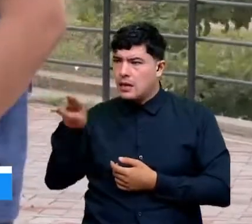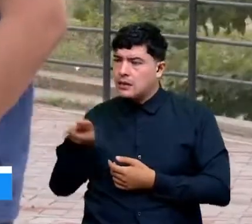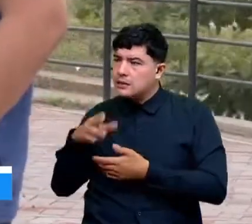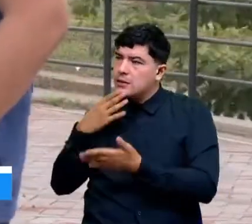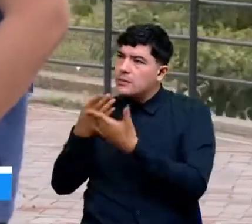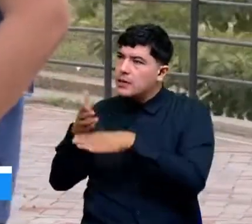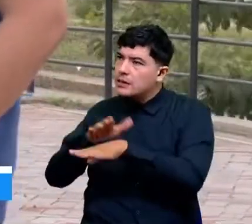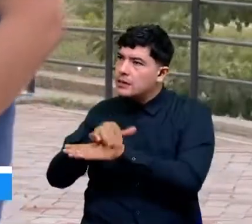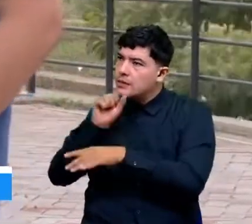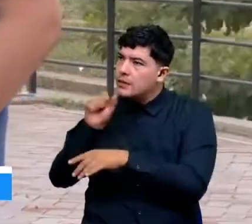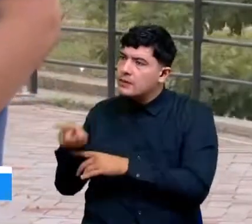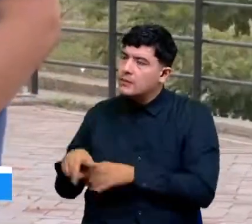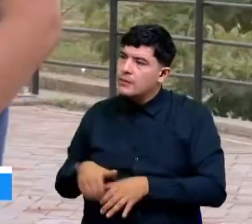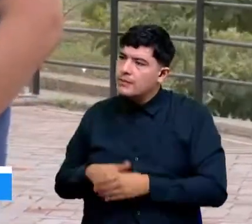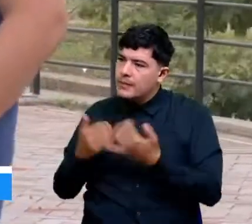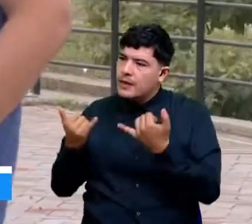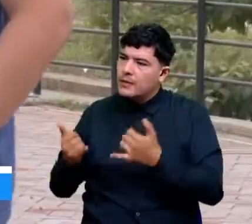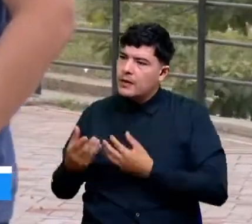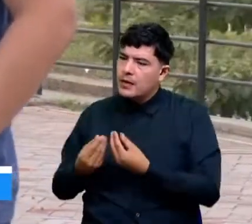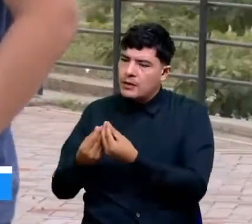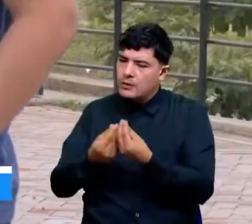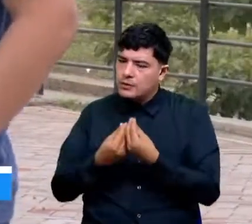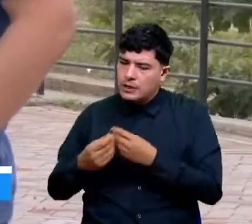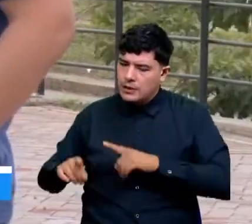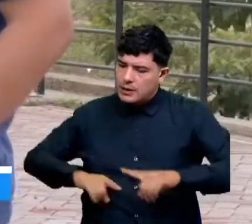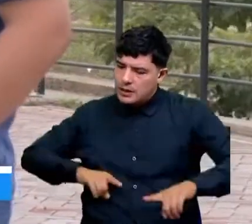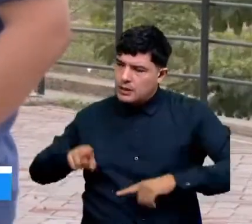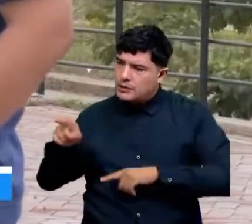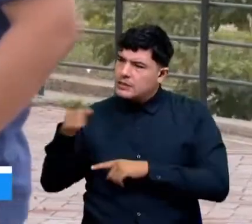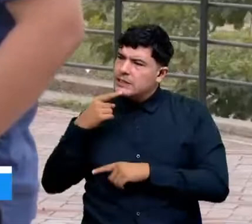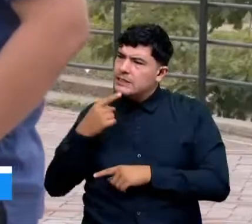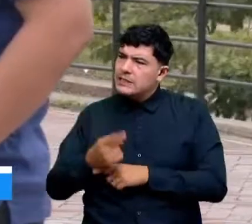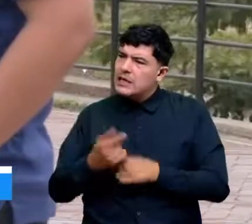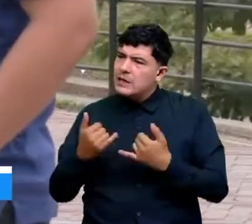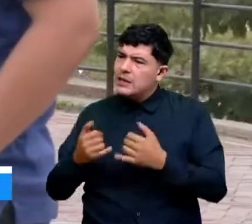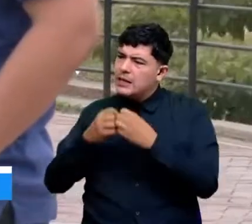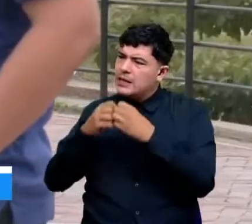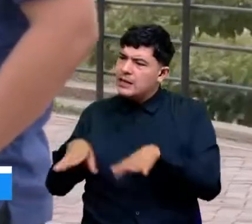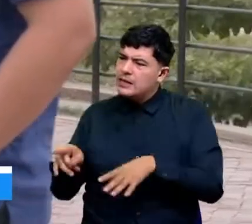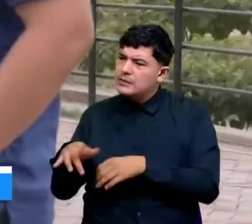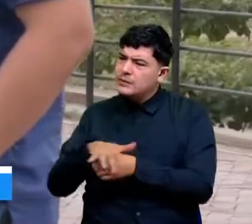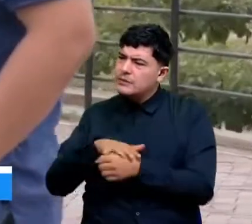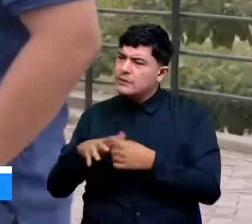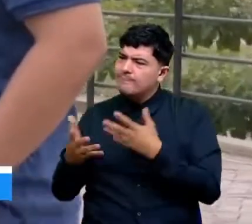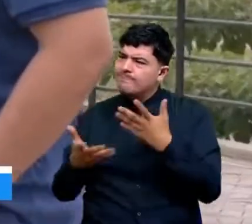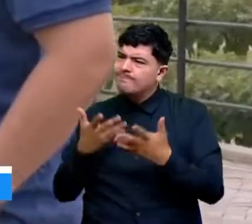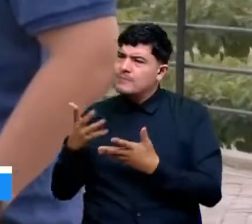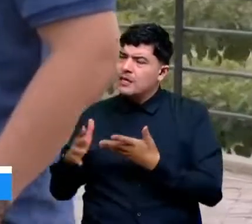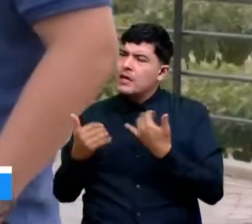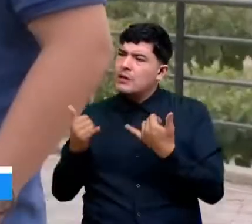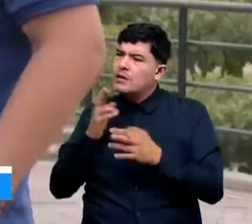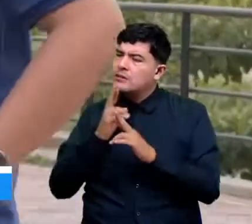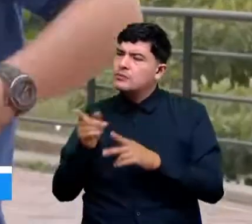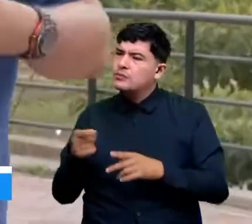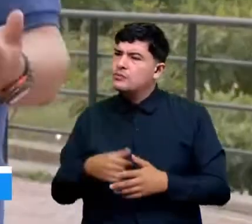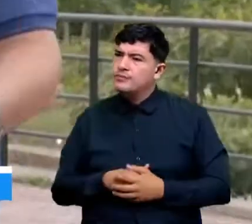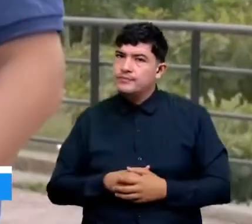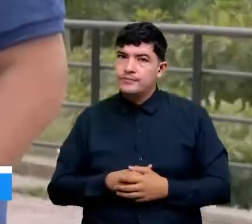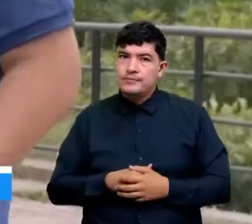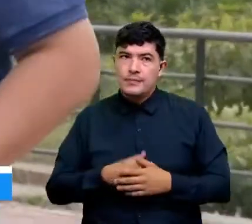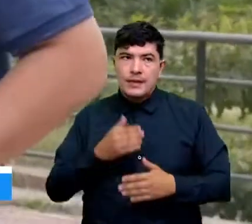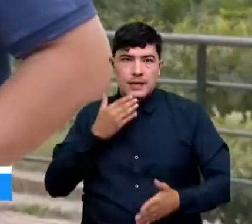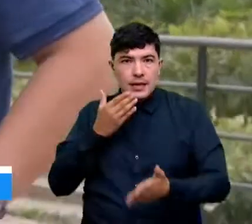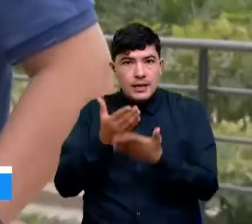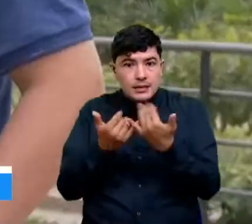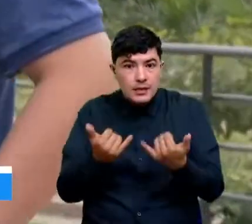es el llamado que le hace usted a la administración municipal frente al desidio y al abandono de esta situación que habla la comunidad de este sector? Bueno, agradecerles a ustedes